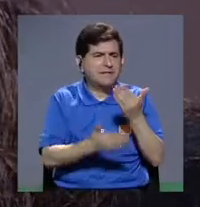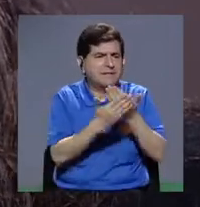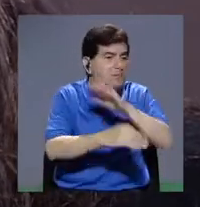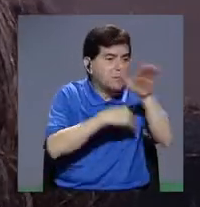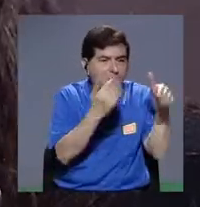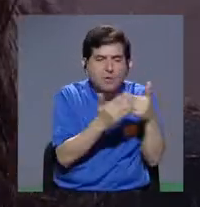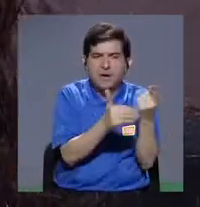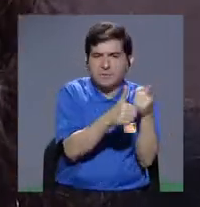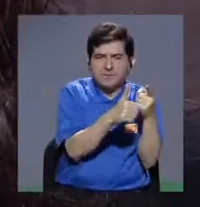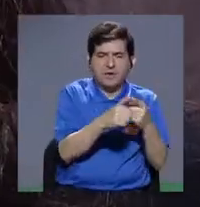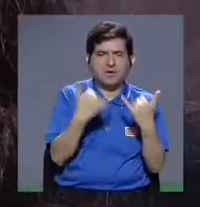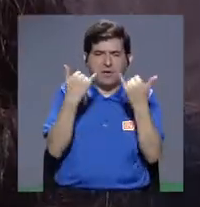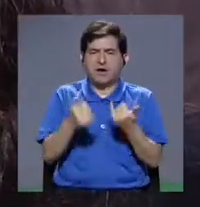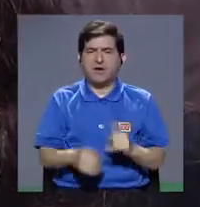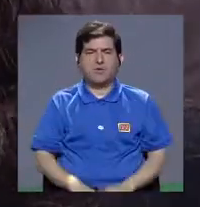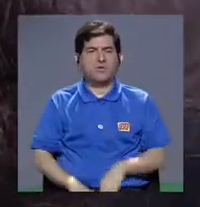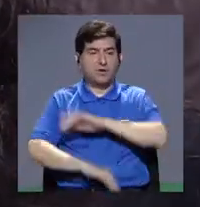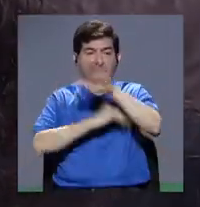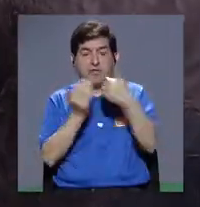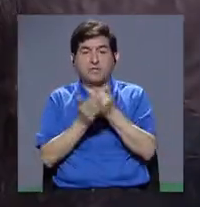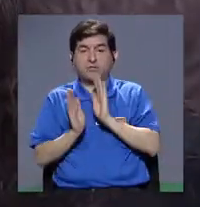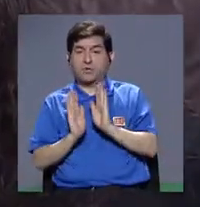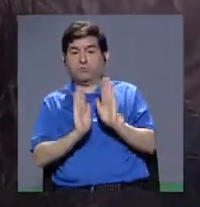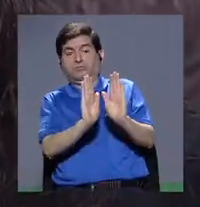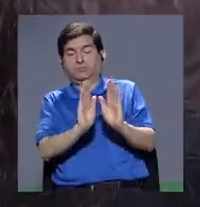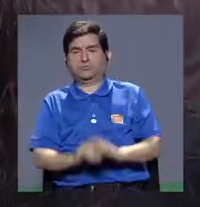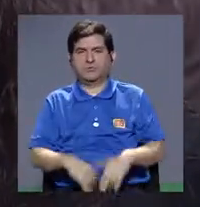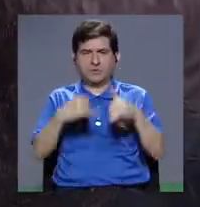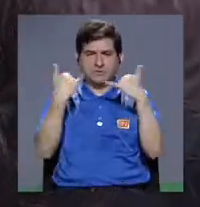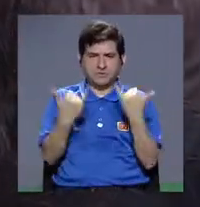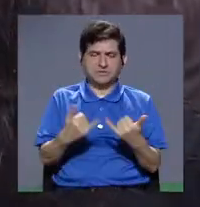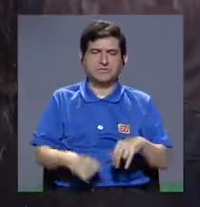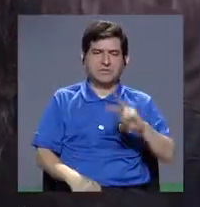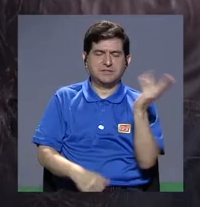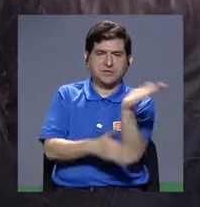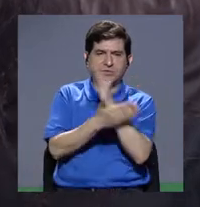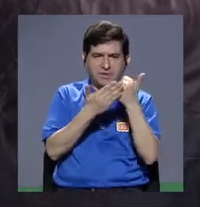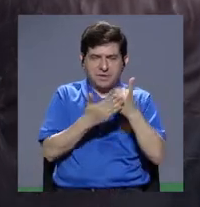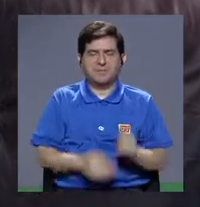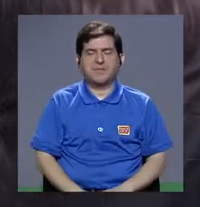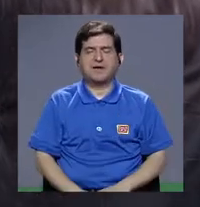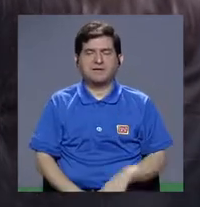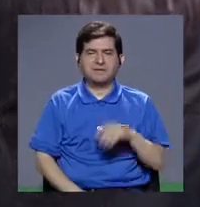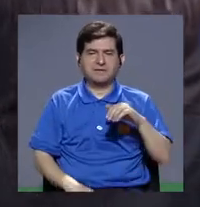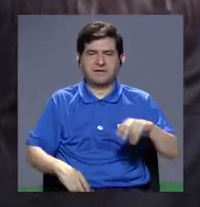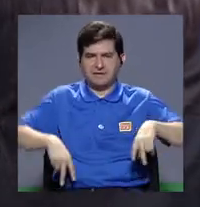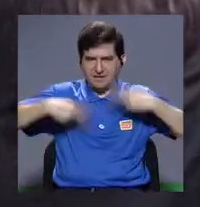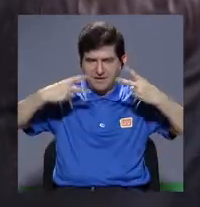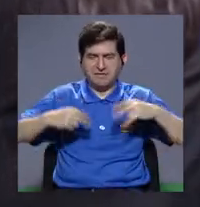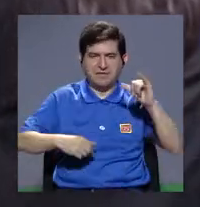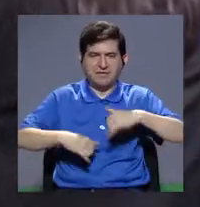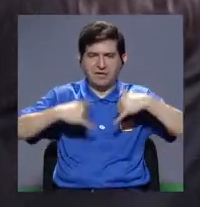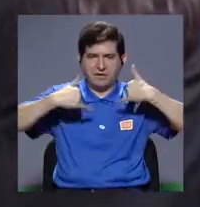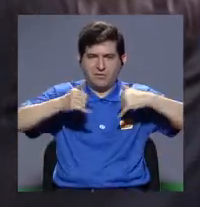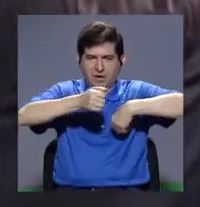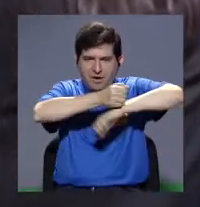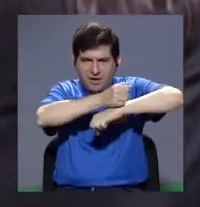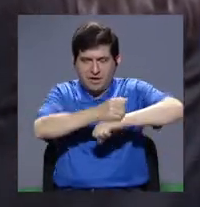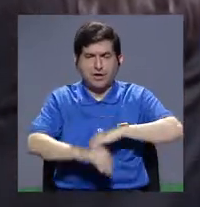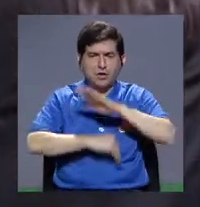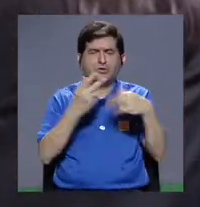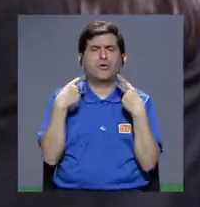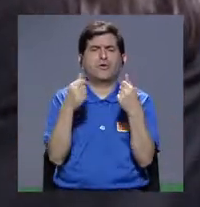todo a abstenernos de todo cuando ya estamos en el segundo segmento del partido el tiempo corre todo sucede